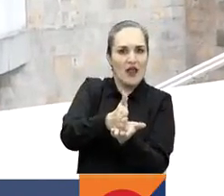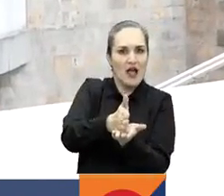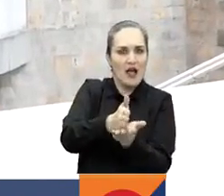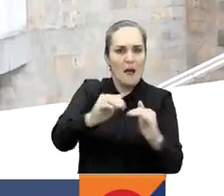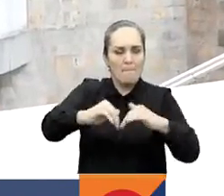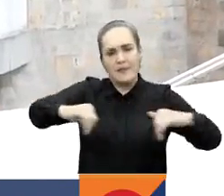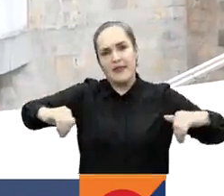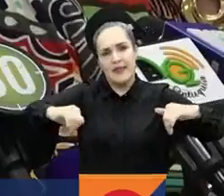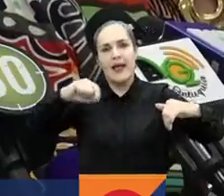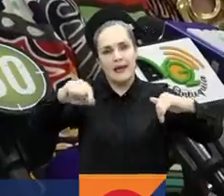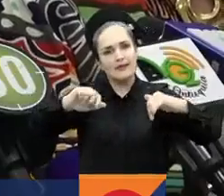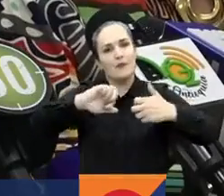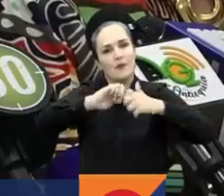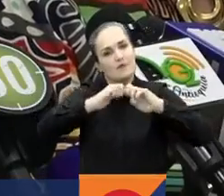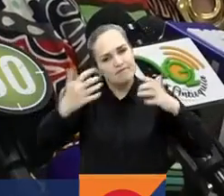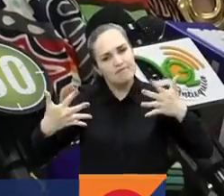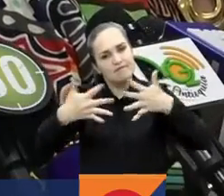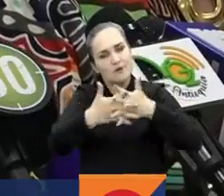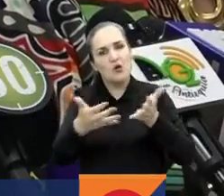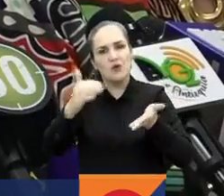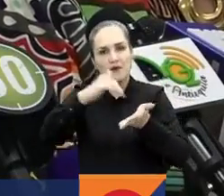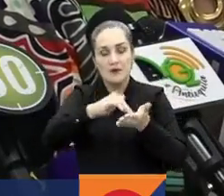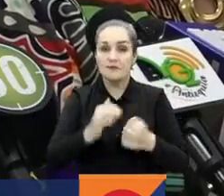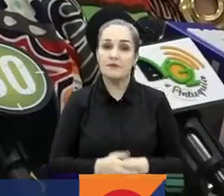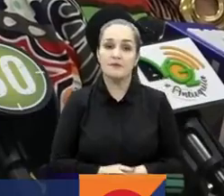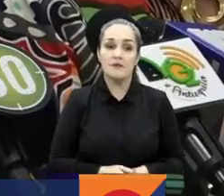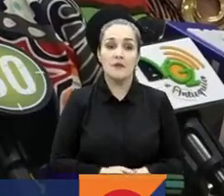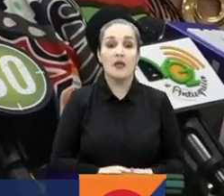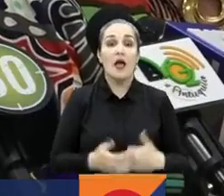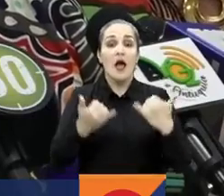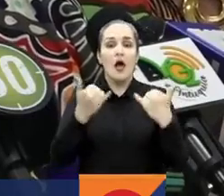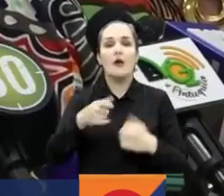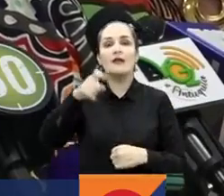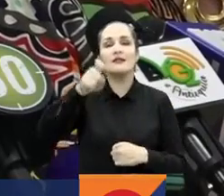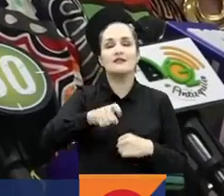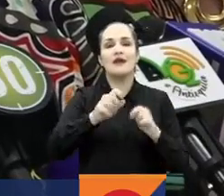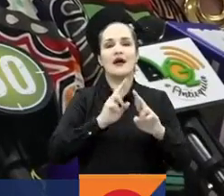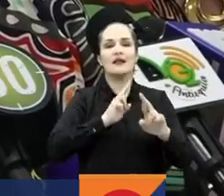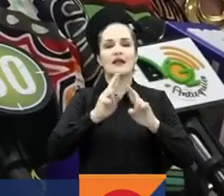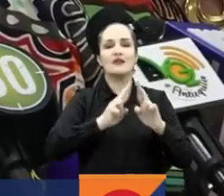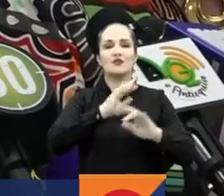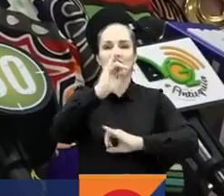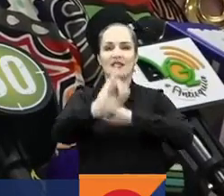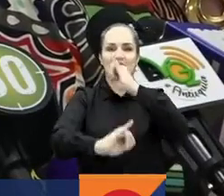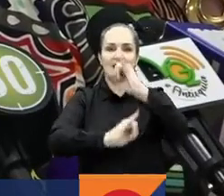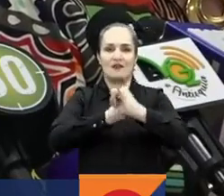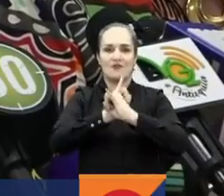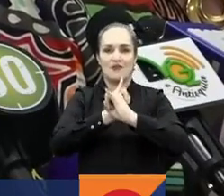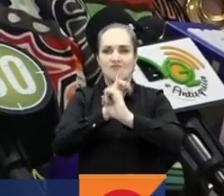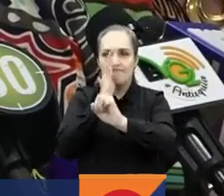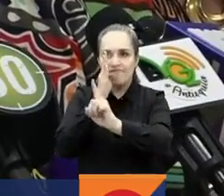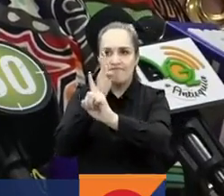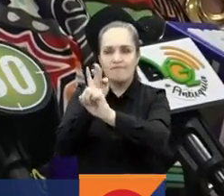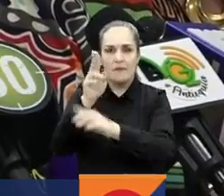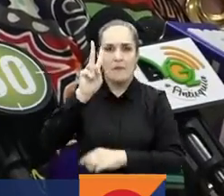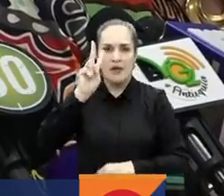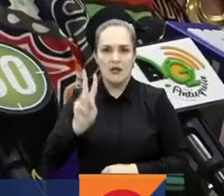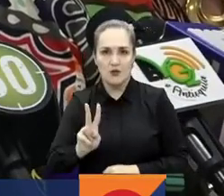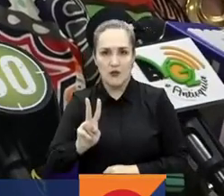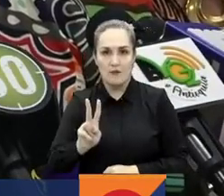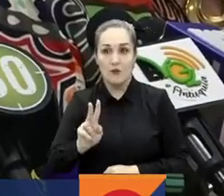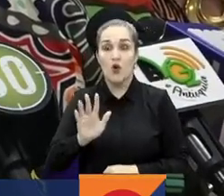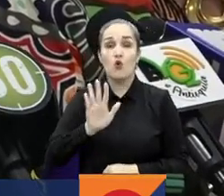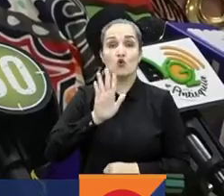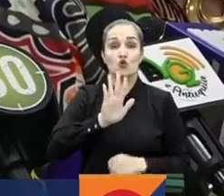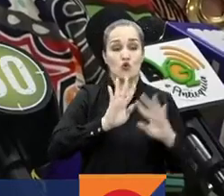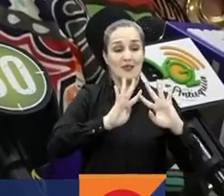Venezuela. Es el restablecimiento de las relaciones internacionales con Venezuela. La senadora Gloria Flores estará